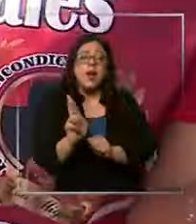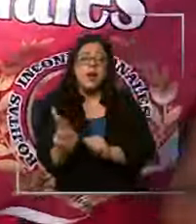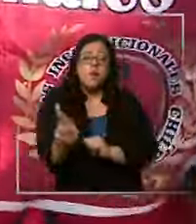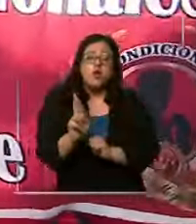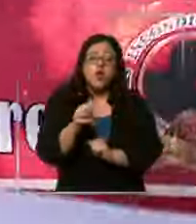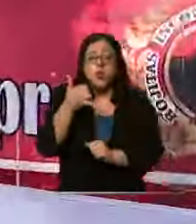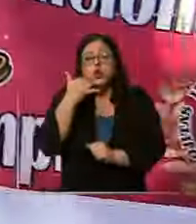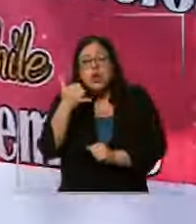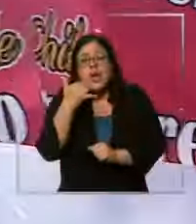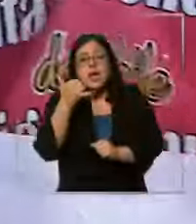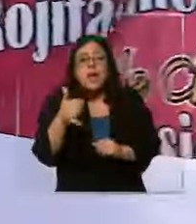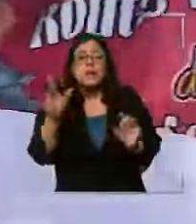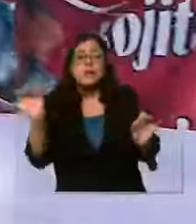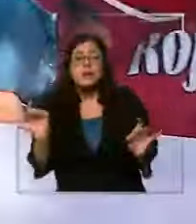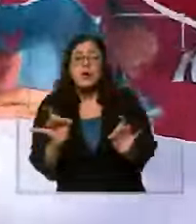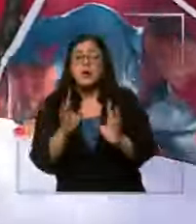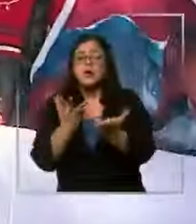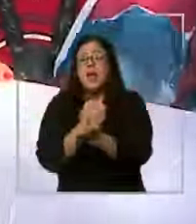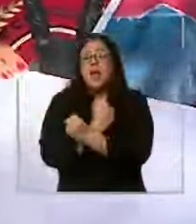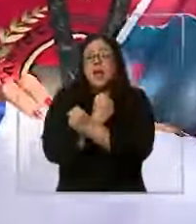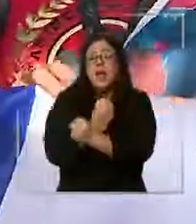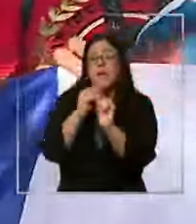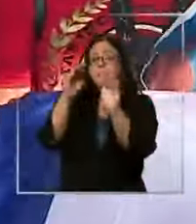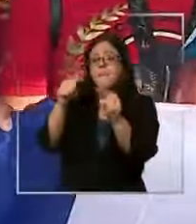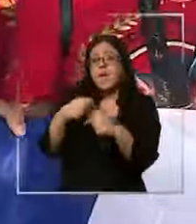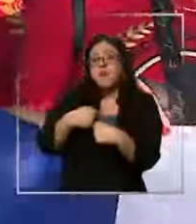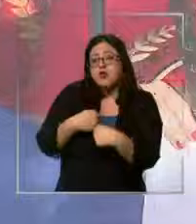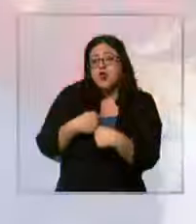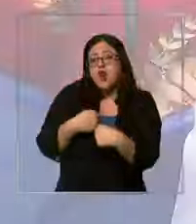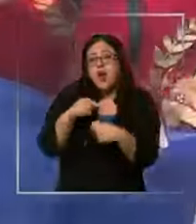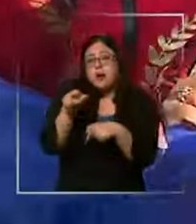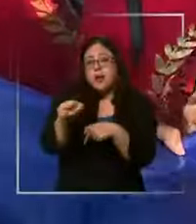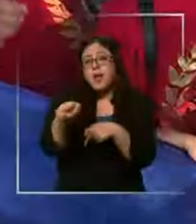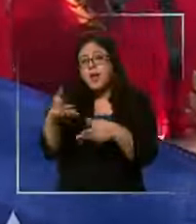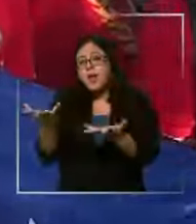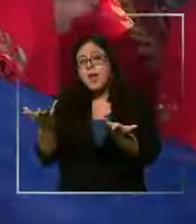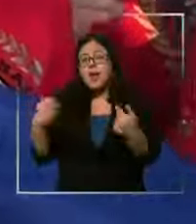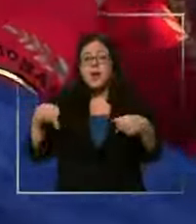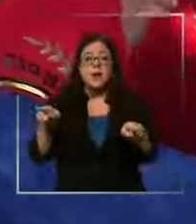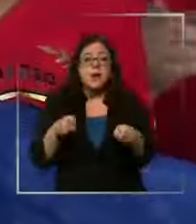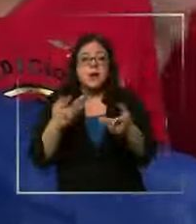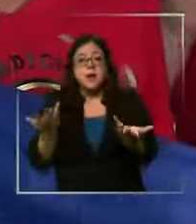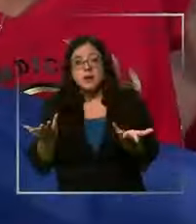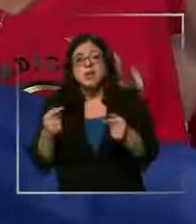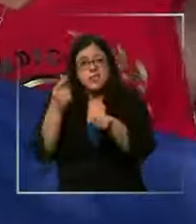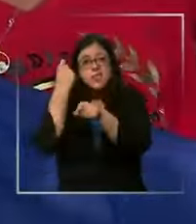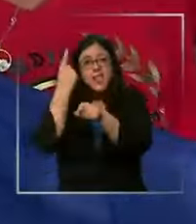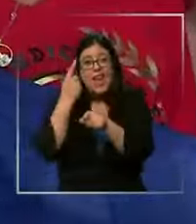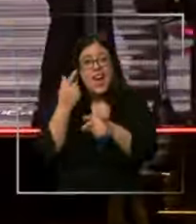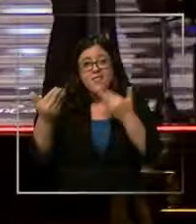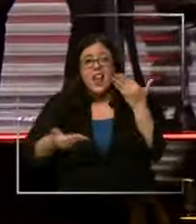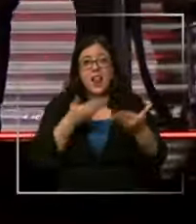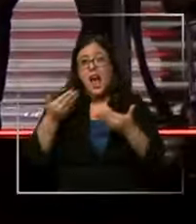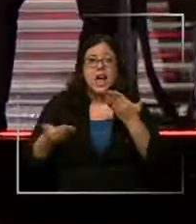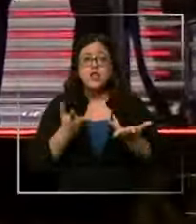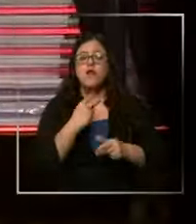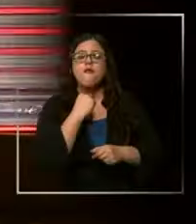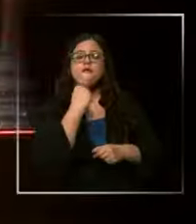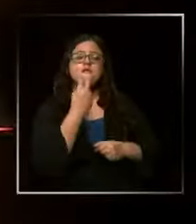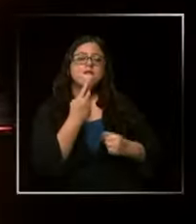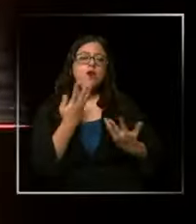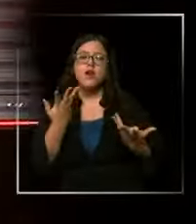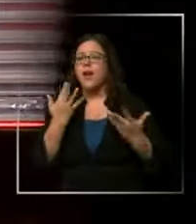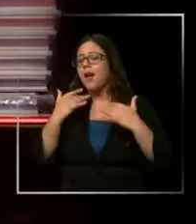llamé, si hubieras amado cuando te amé. Y no hay quien no se sepa esa canción. Su voz y carisma